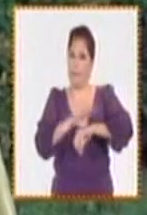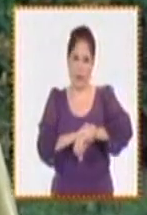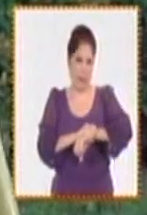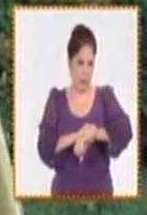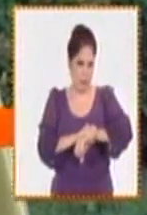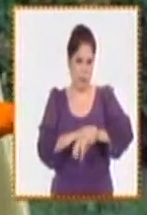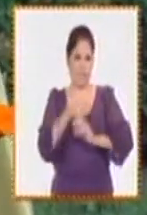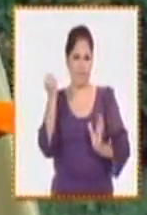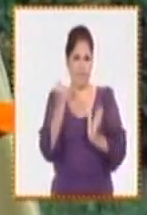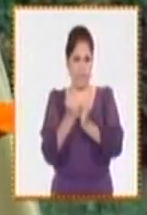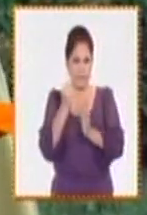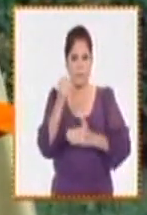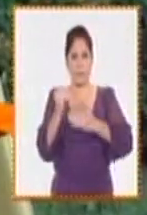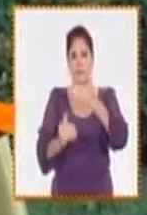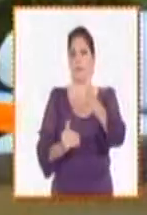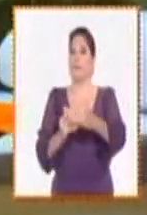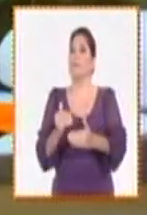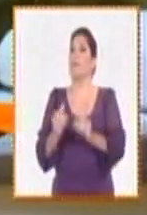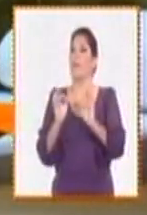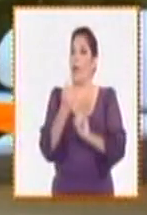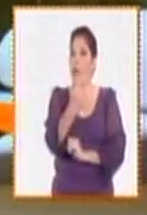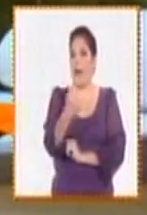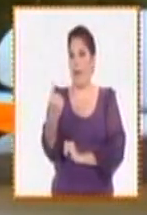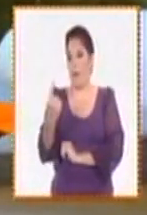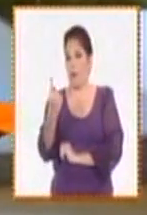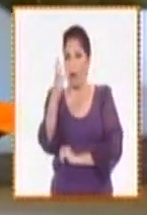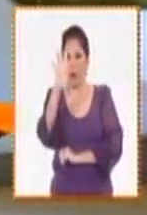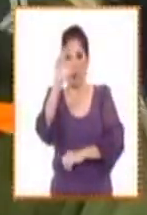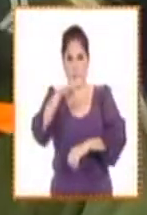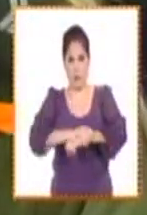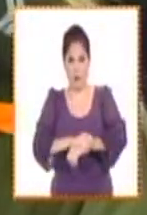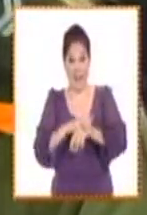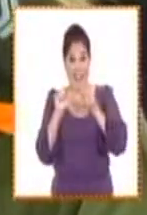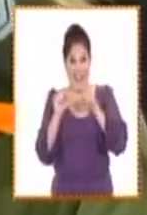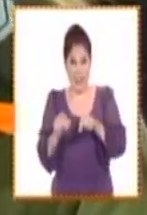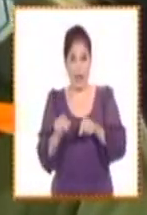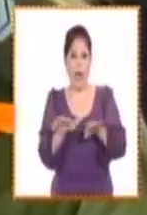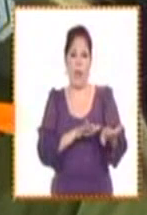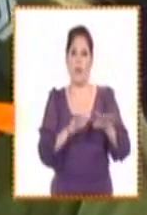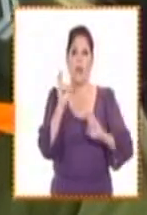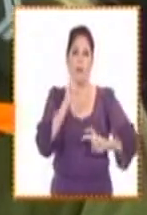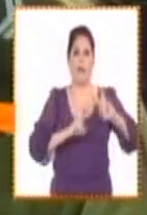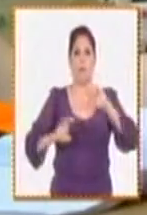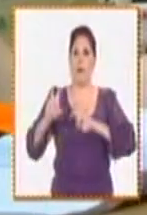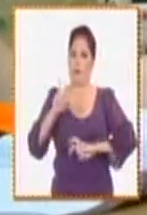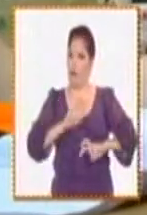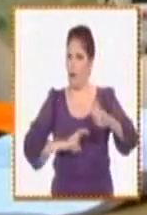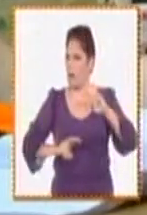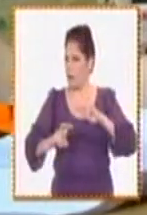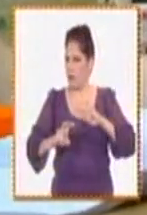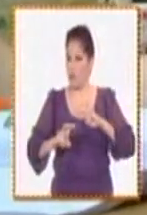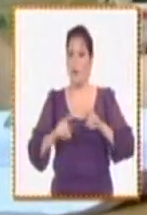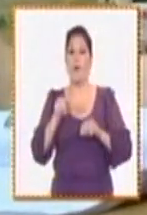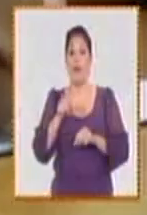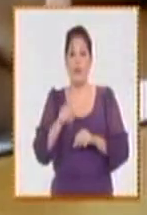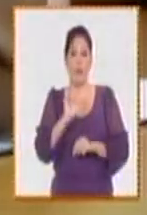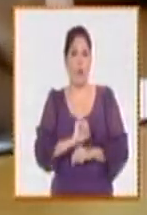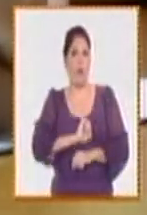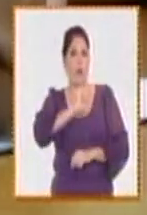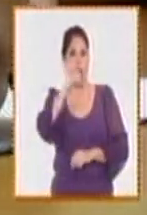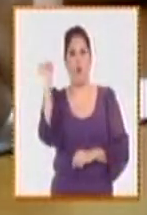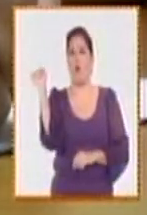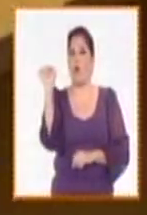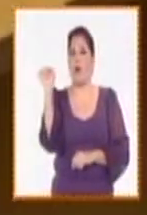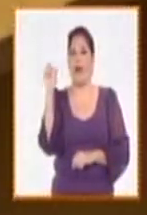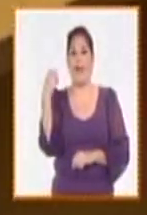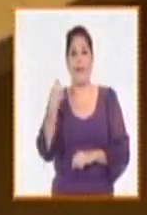garantías procesales correspondientes con cada uno de ellos, de lo que se derivó las acciones investigativas correspondientes, logrando